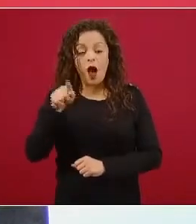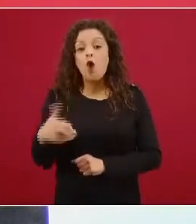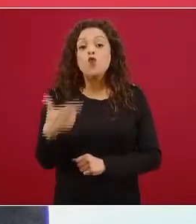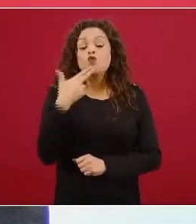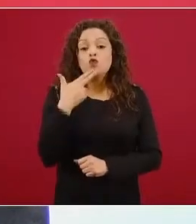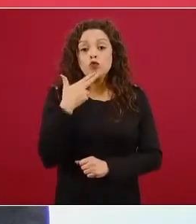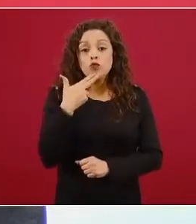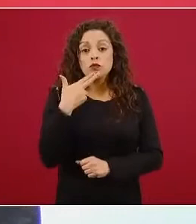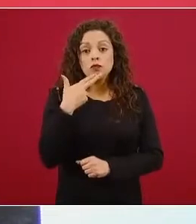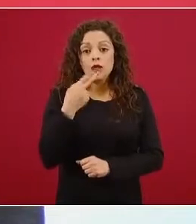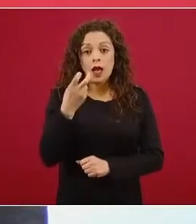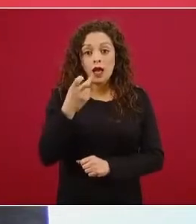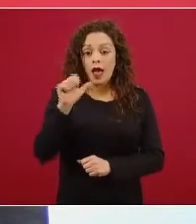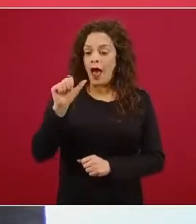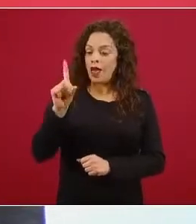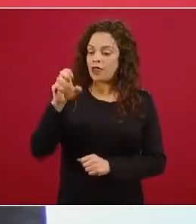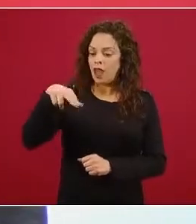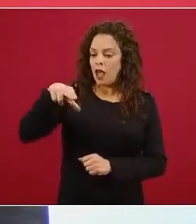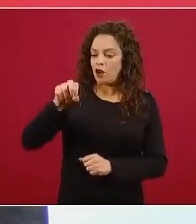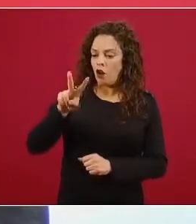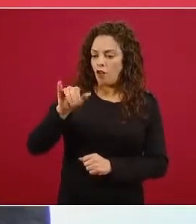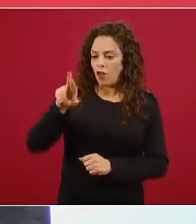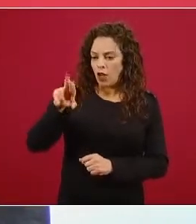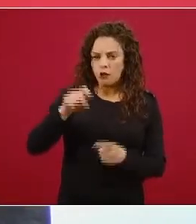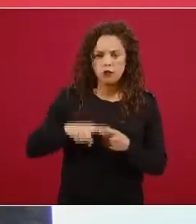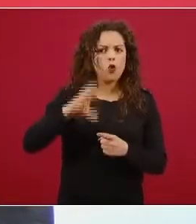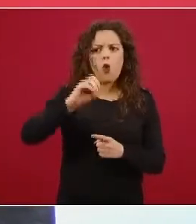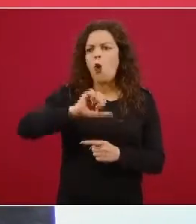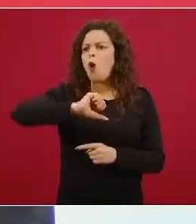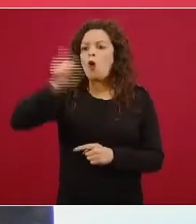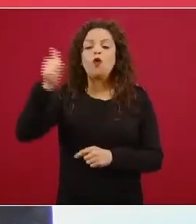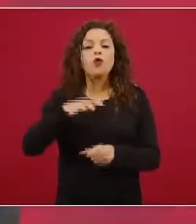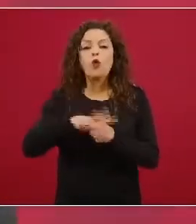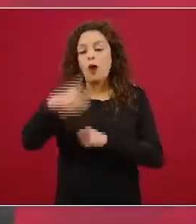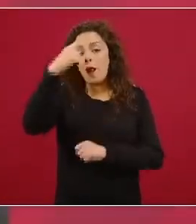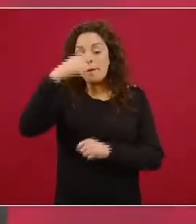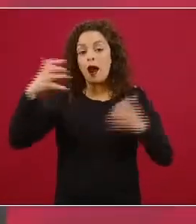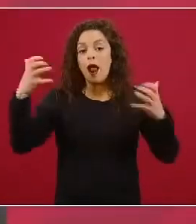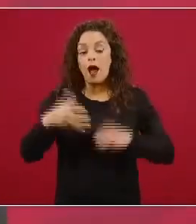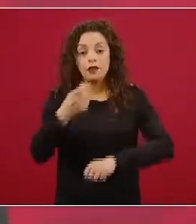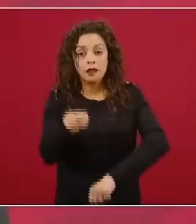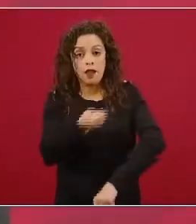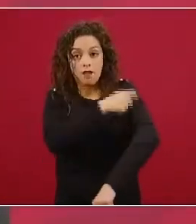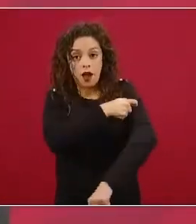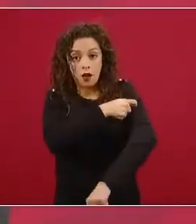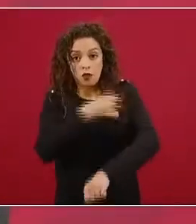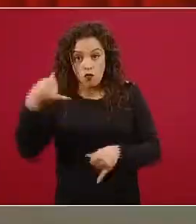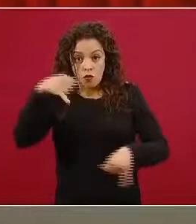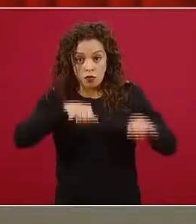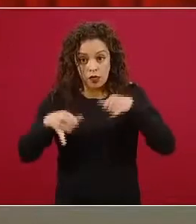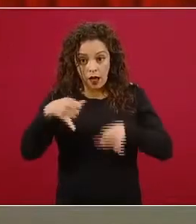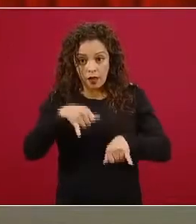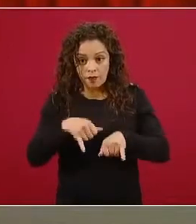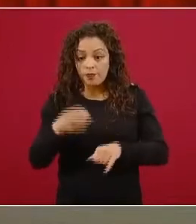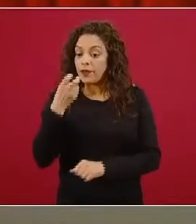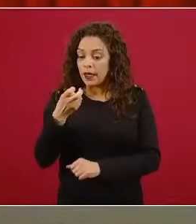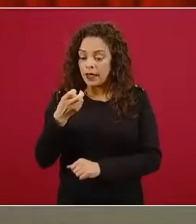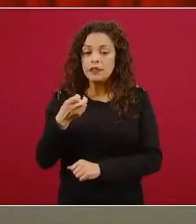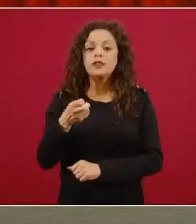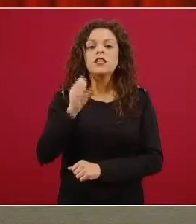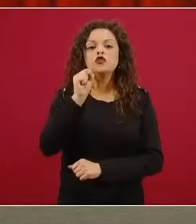estos adenovirus o cualquier otro virus en el desarrollo de una vacuna, se trata de virus